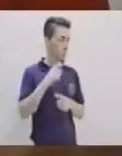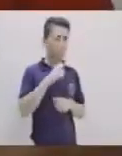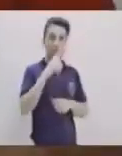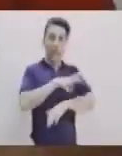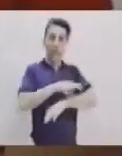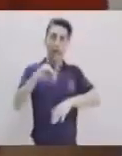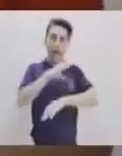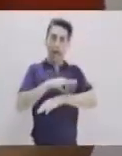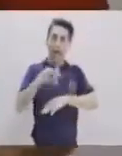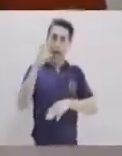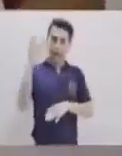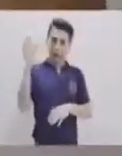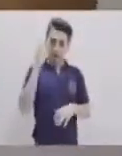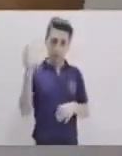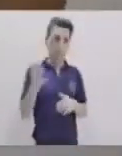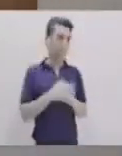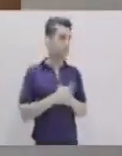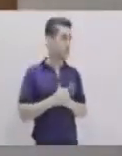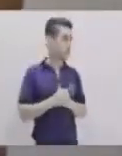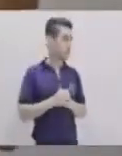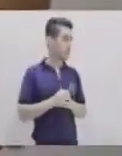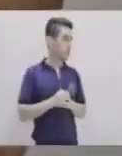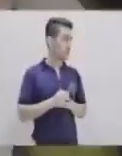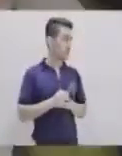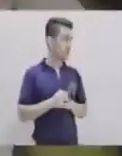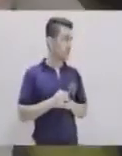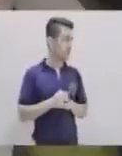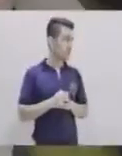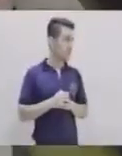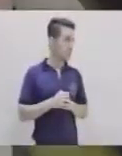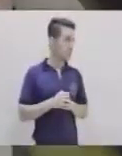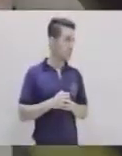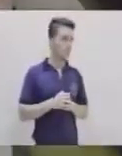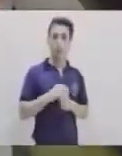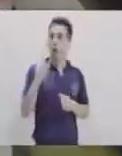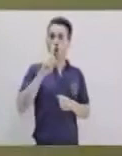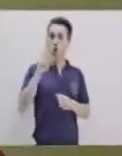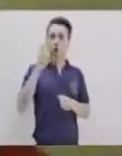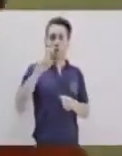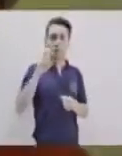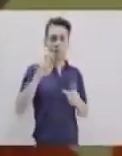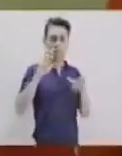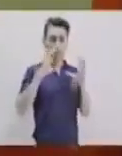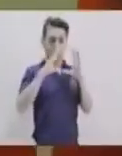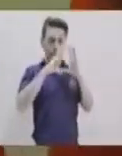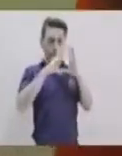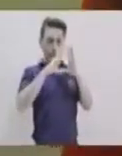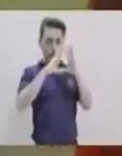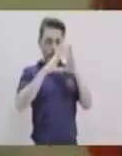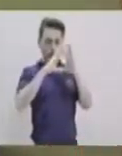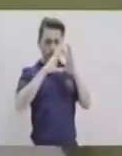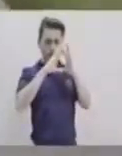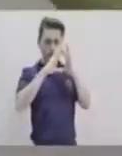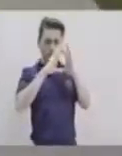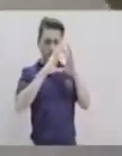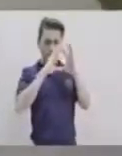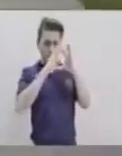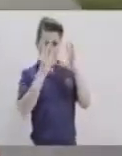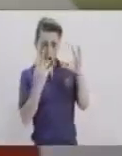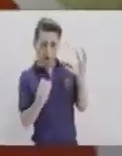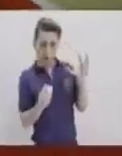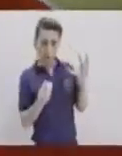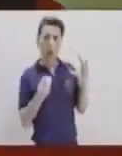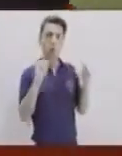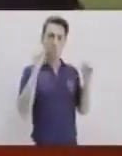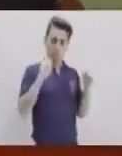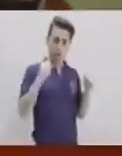que específicamente podemos decir y no necesariamente tiene que tener una forma, Claudia. También pues nosotros podemos, como tú